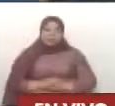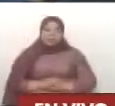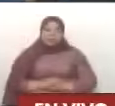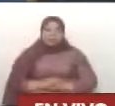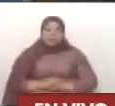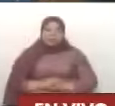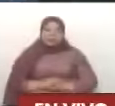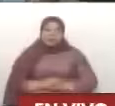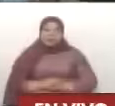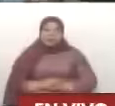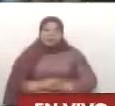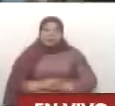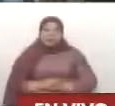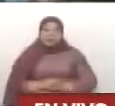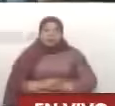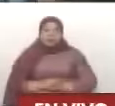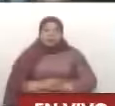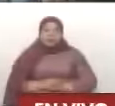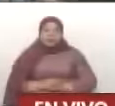Y